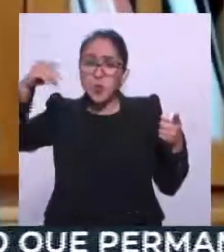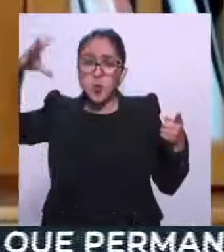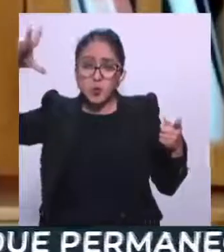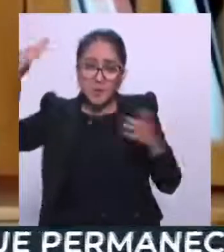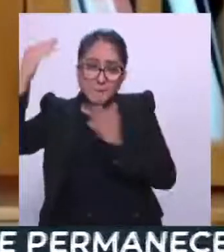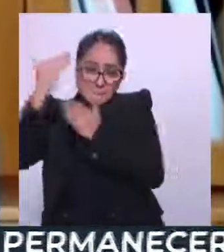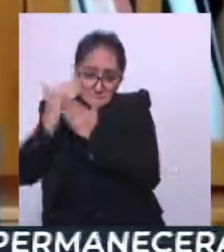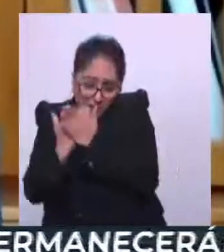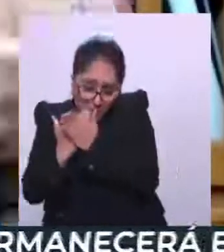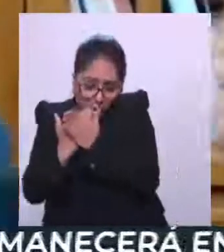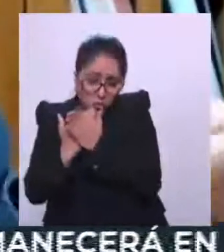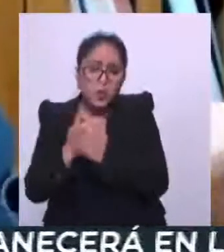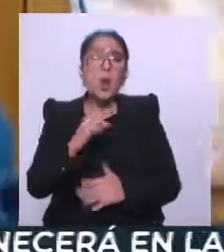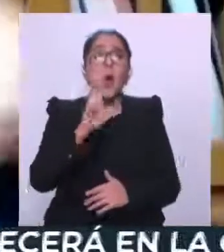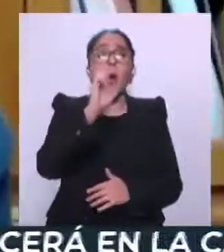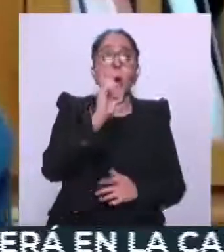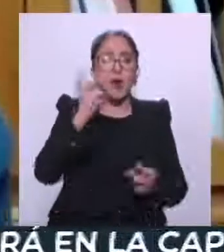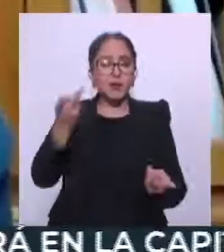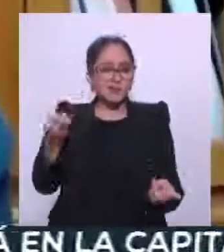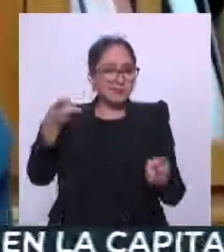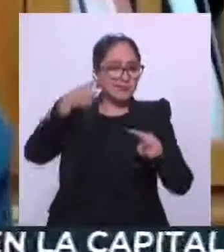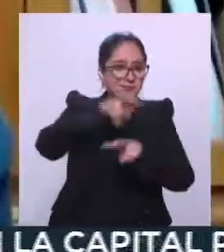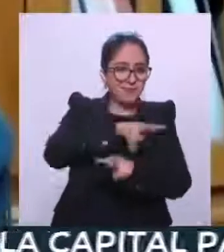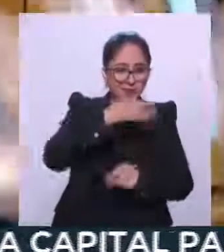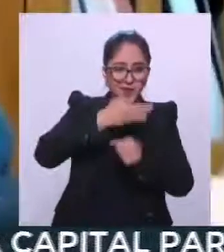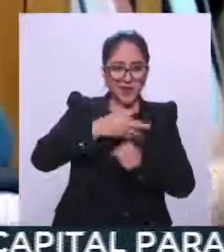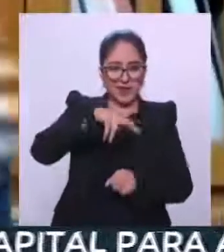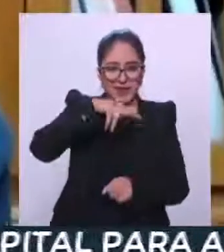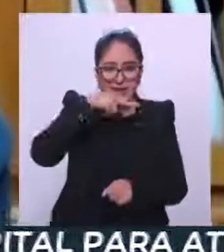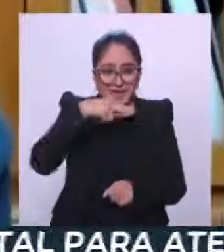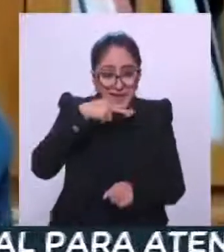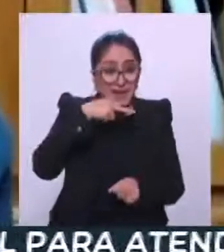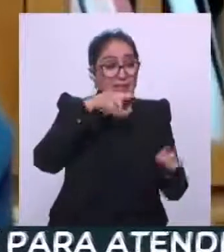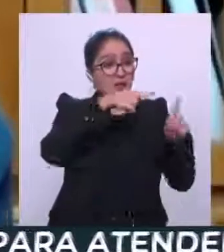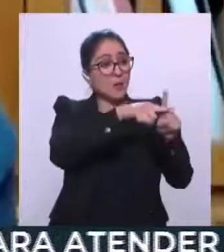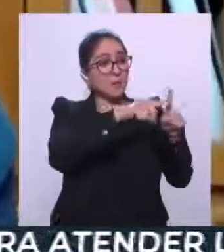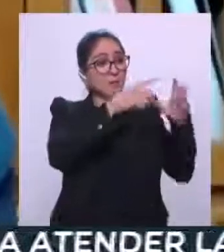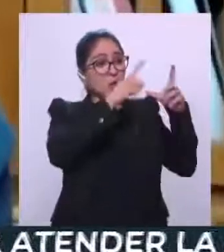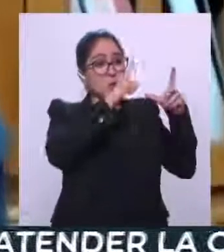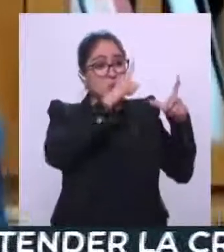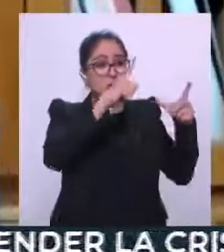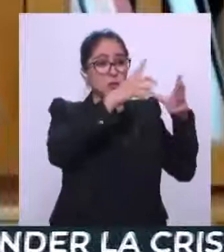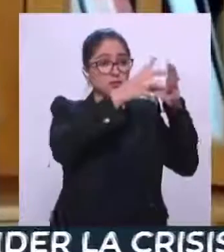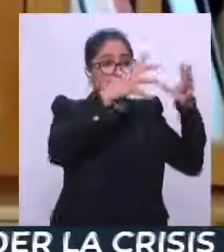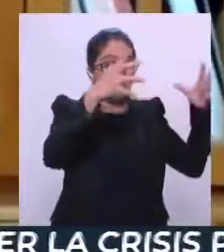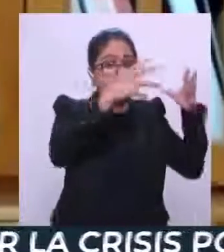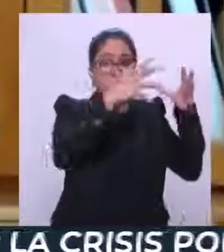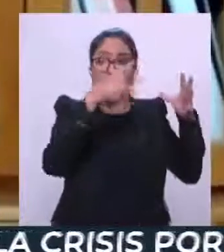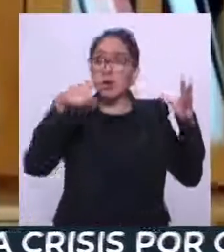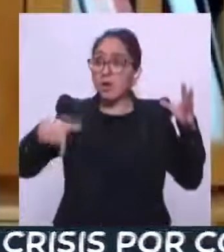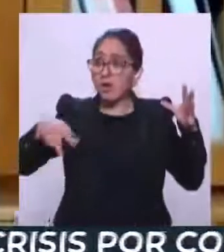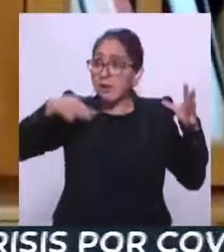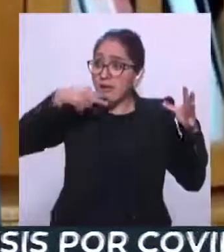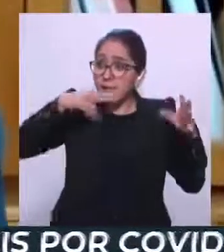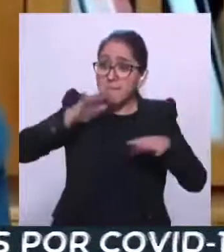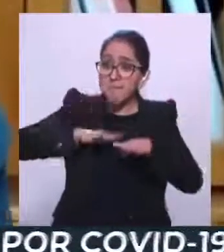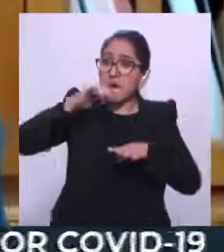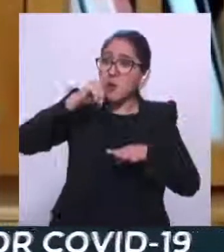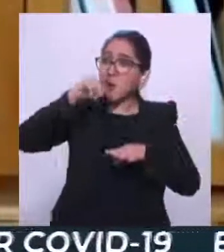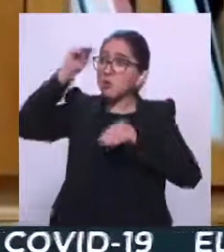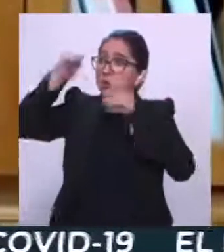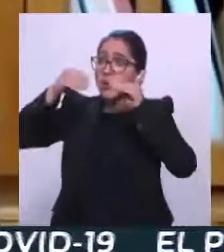y poca demanda. Y como no es como el petróleo, no la podemos almacenar. Efectivamente, 1 hora